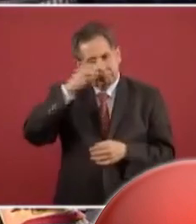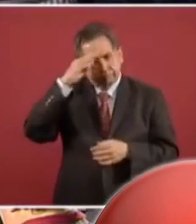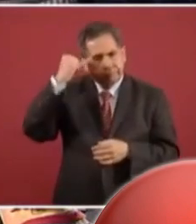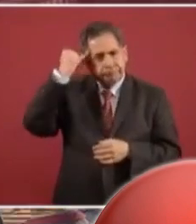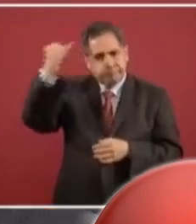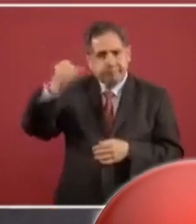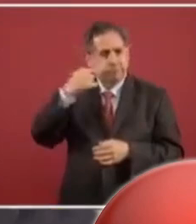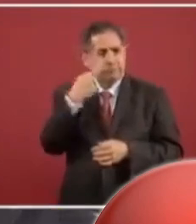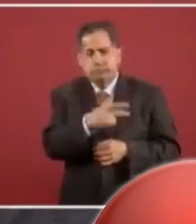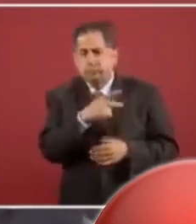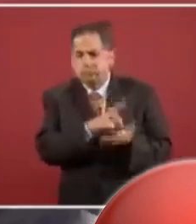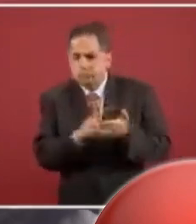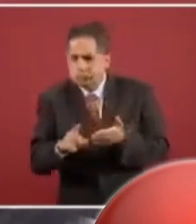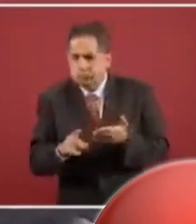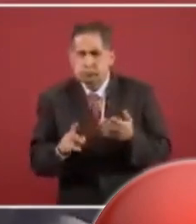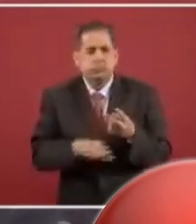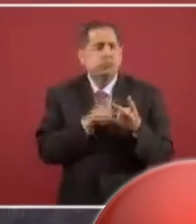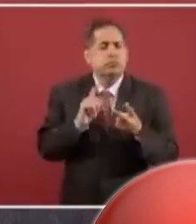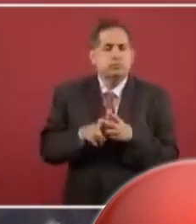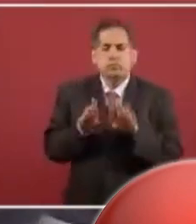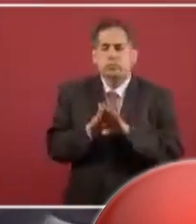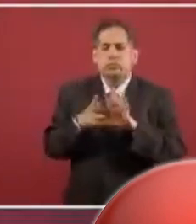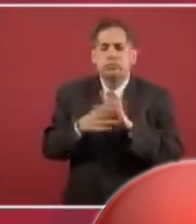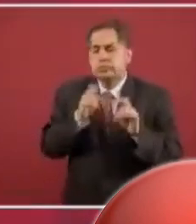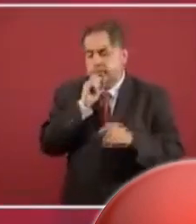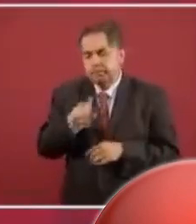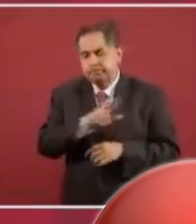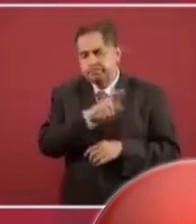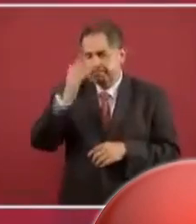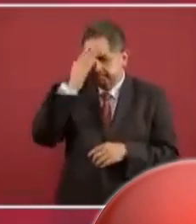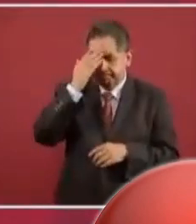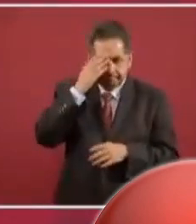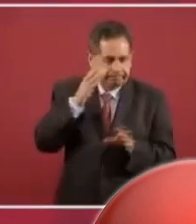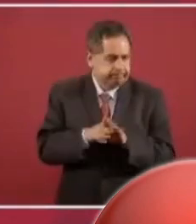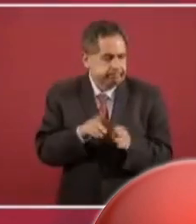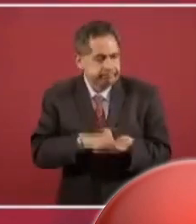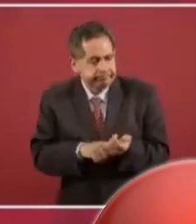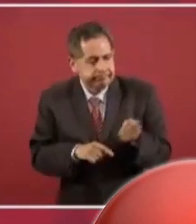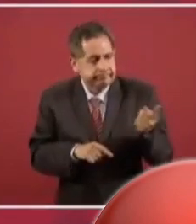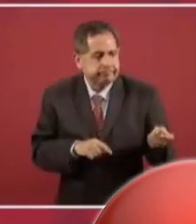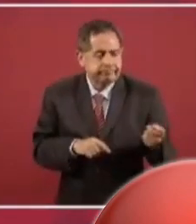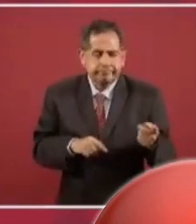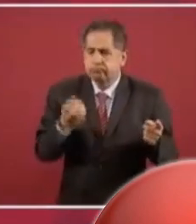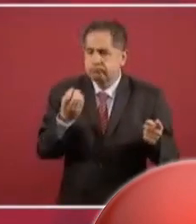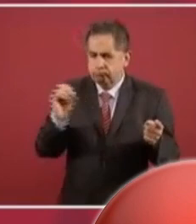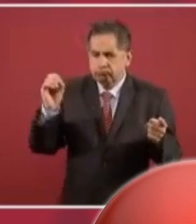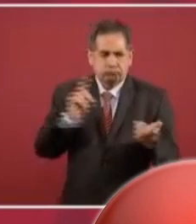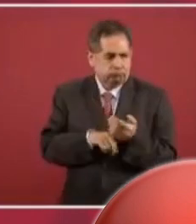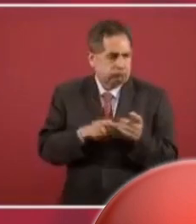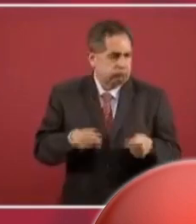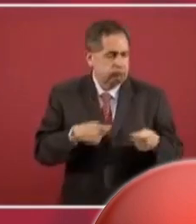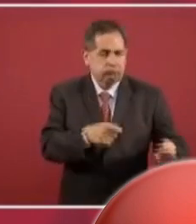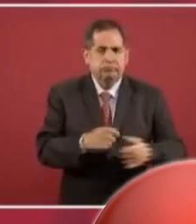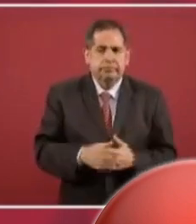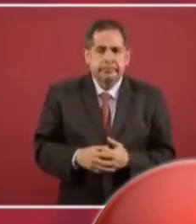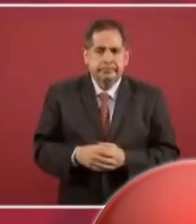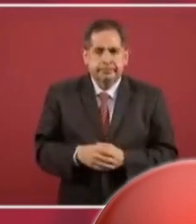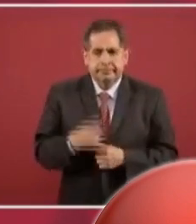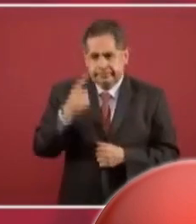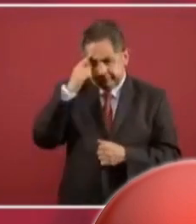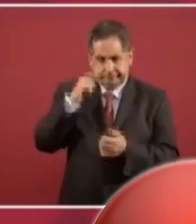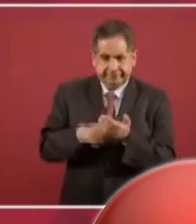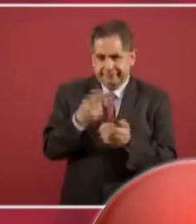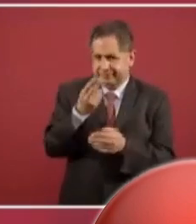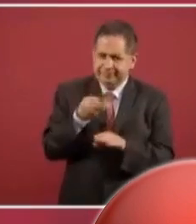estos derechos y las otras pues también en el reconocimiento de estas obligaciones. Creo que esa parte